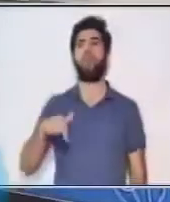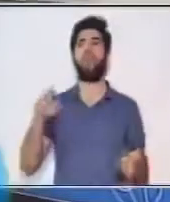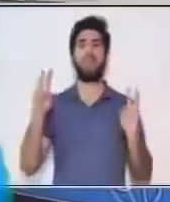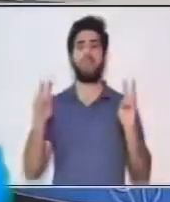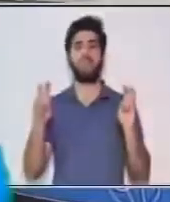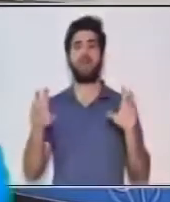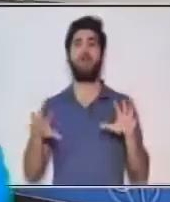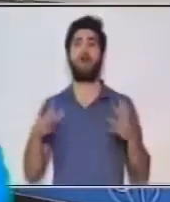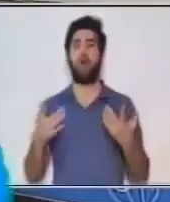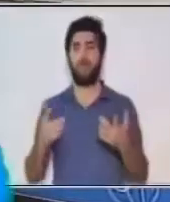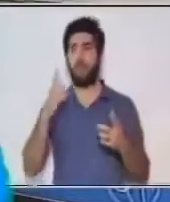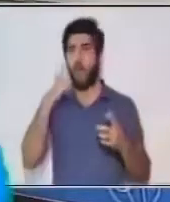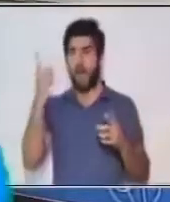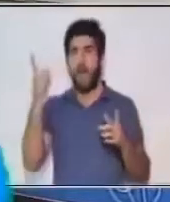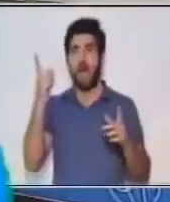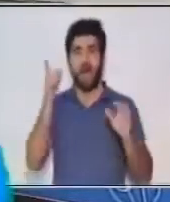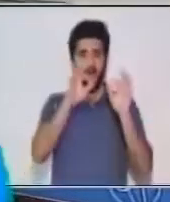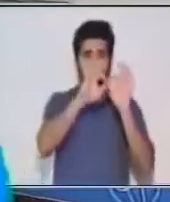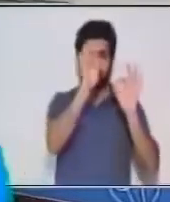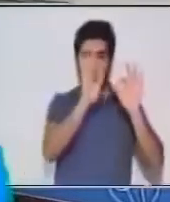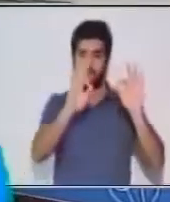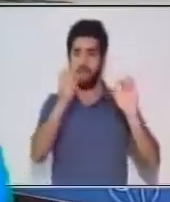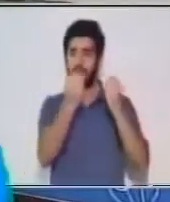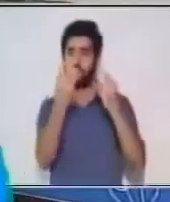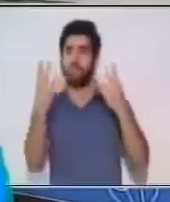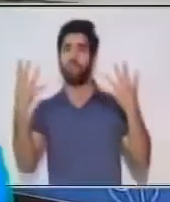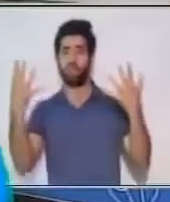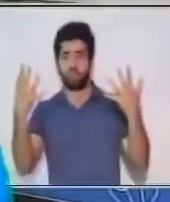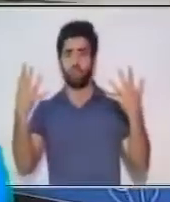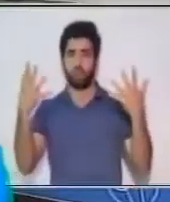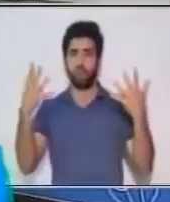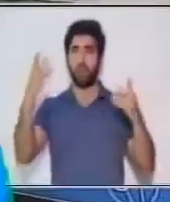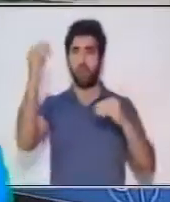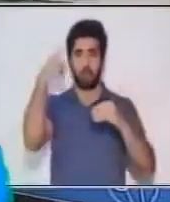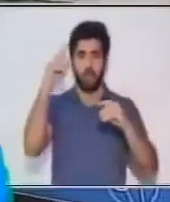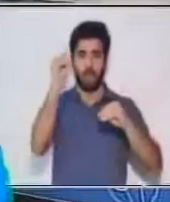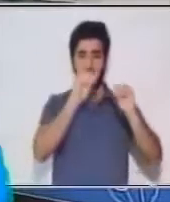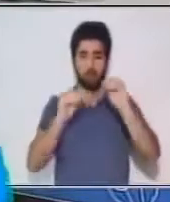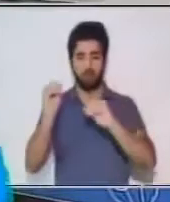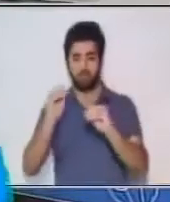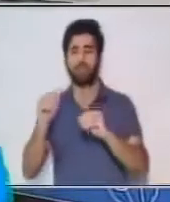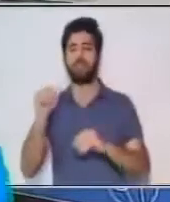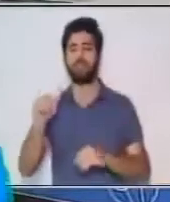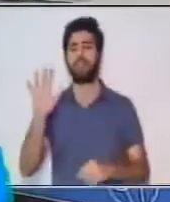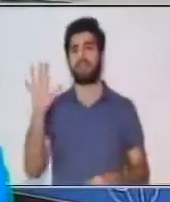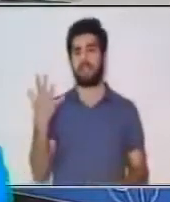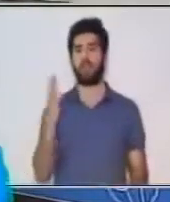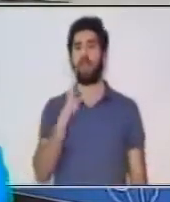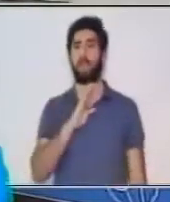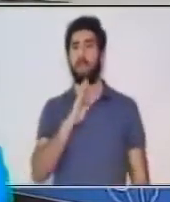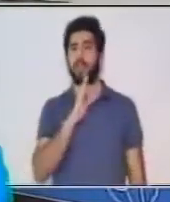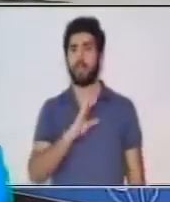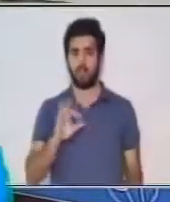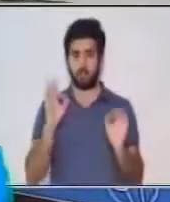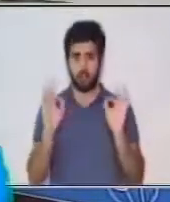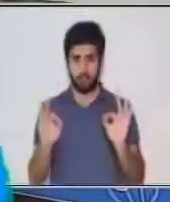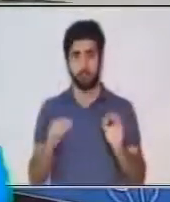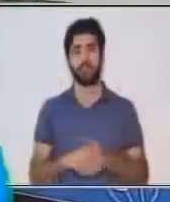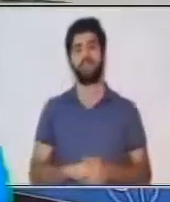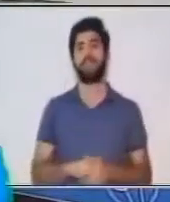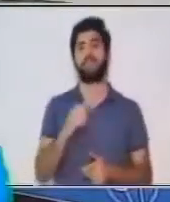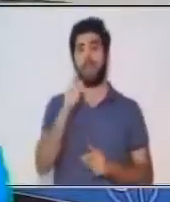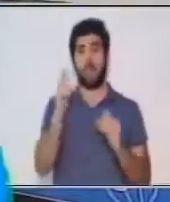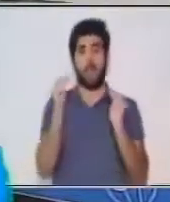de funciones racionales del área de matemática para el grado de quinto bachillerato. Si en caso de